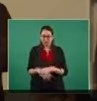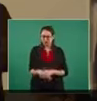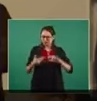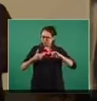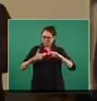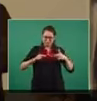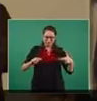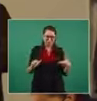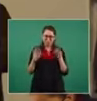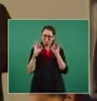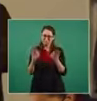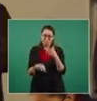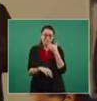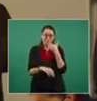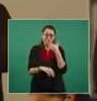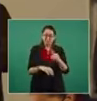portó.